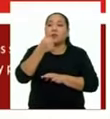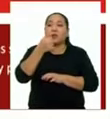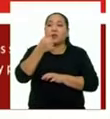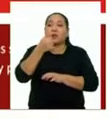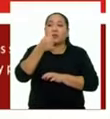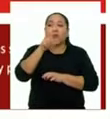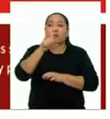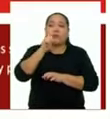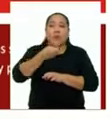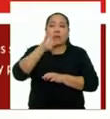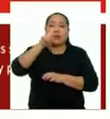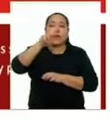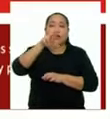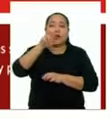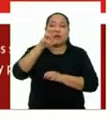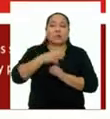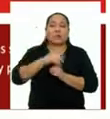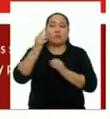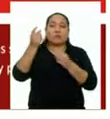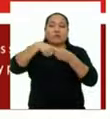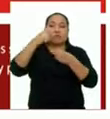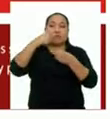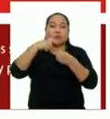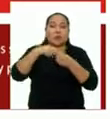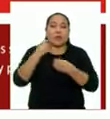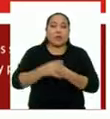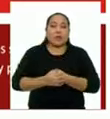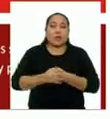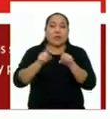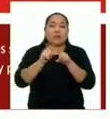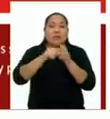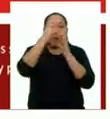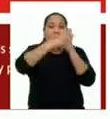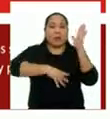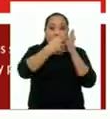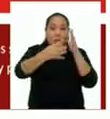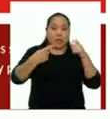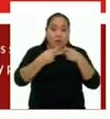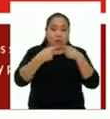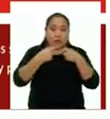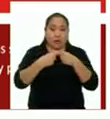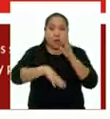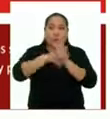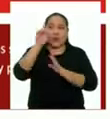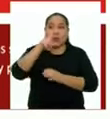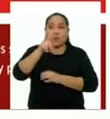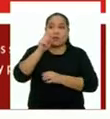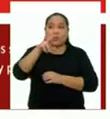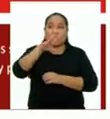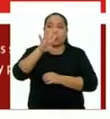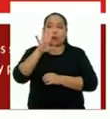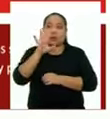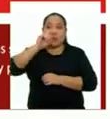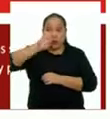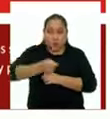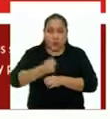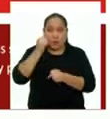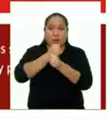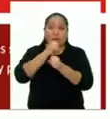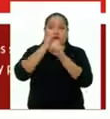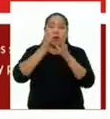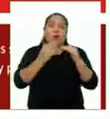laborales, destacando la incorporación a la planilla electrónica en lo que va del 2021 de más de 135.000 trabajadores,